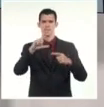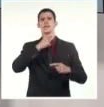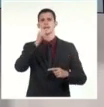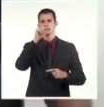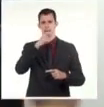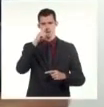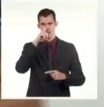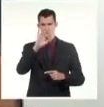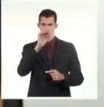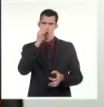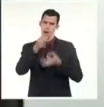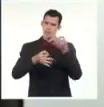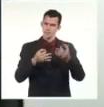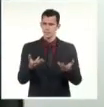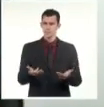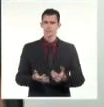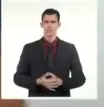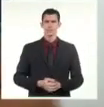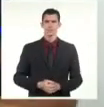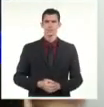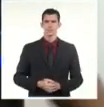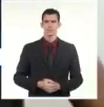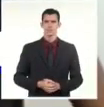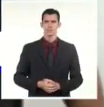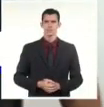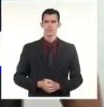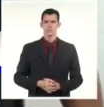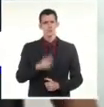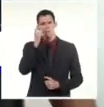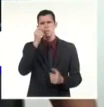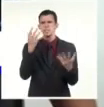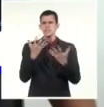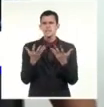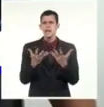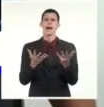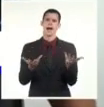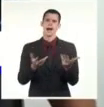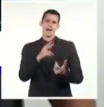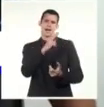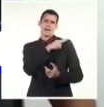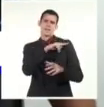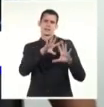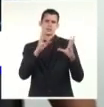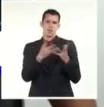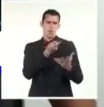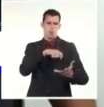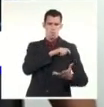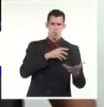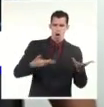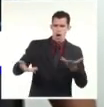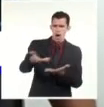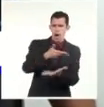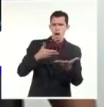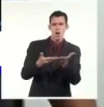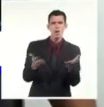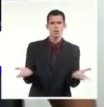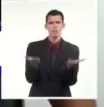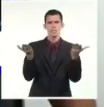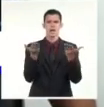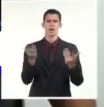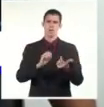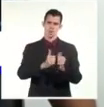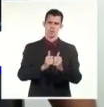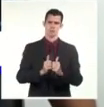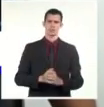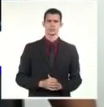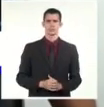INDER. El INDER desde un primer momento se ha vinculado directamente al verano, teniendo en cuenta además que